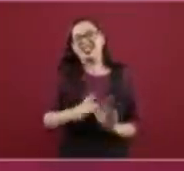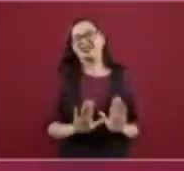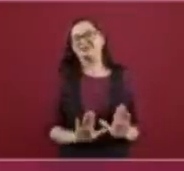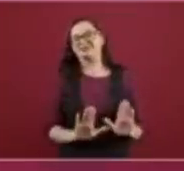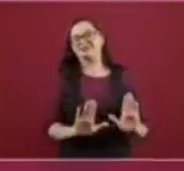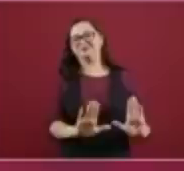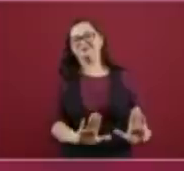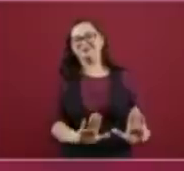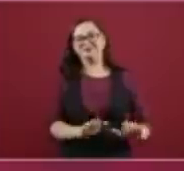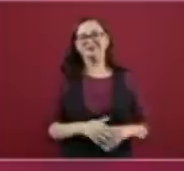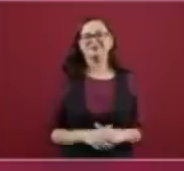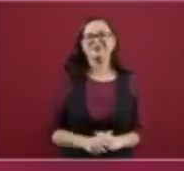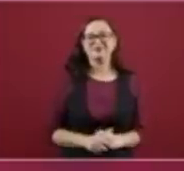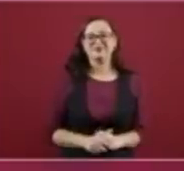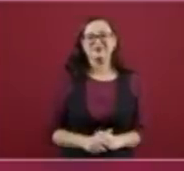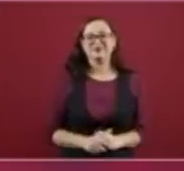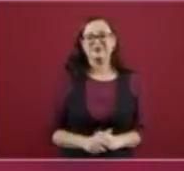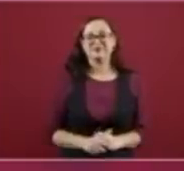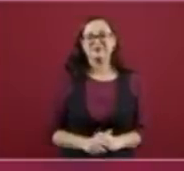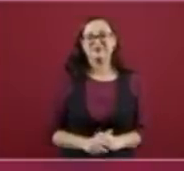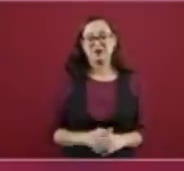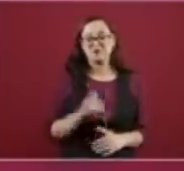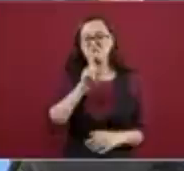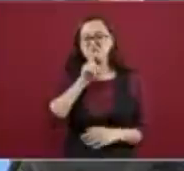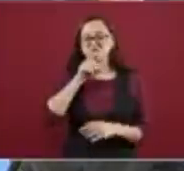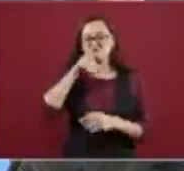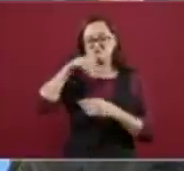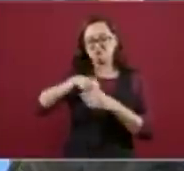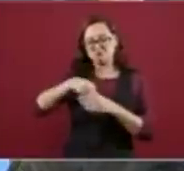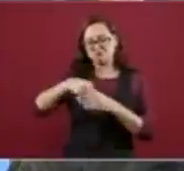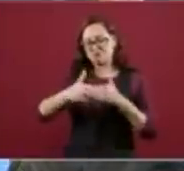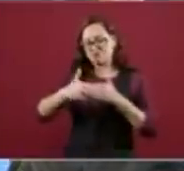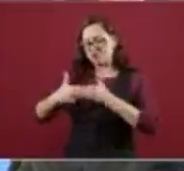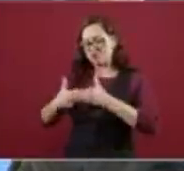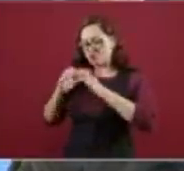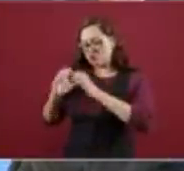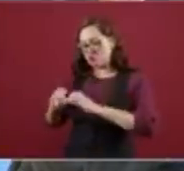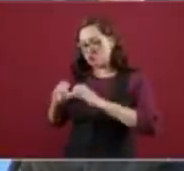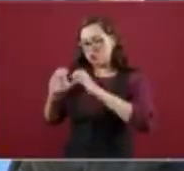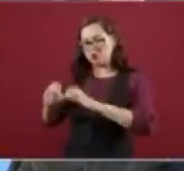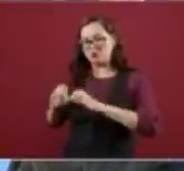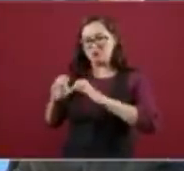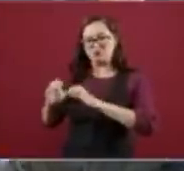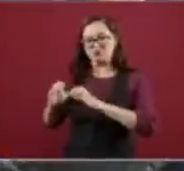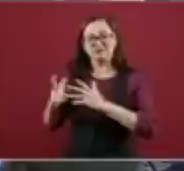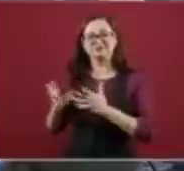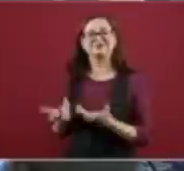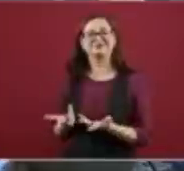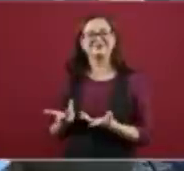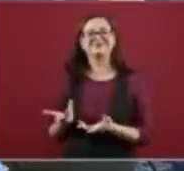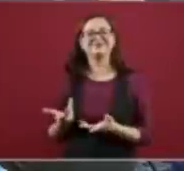cuida bastante su intimidad. Suele pasar,